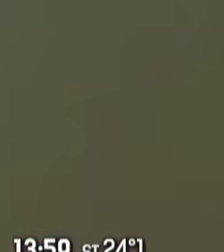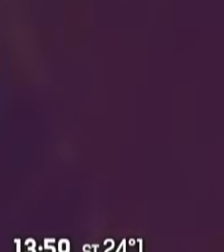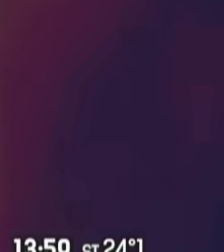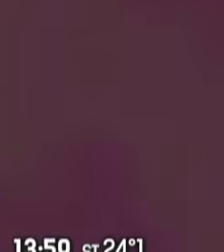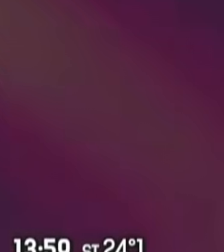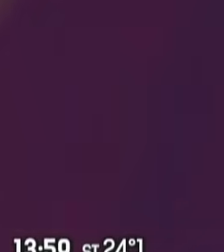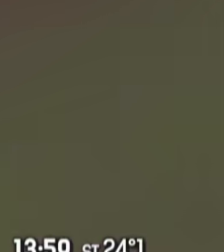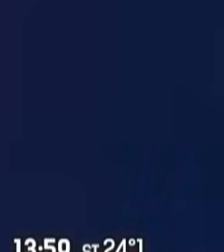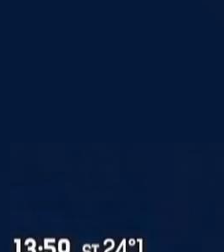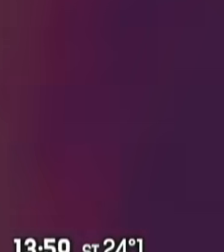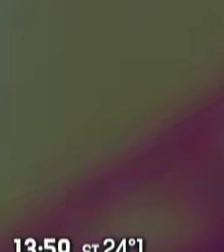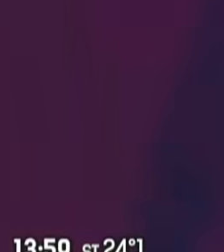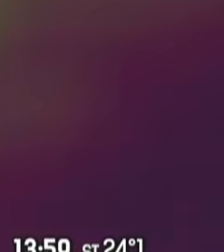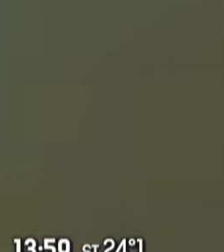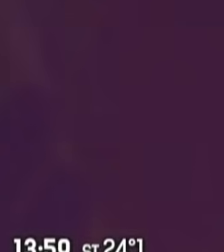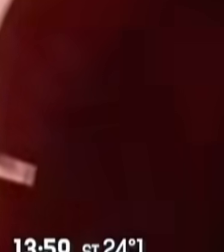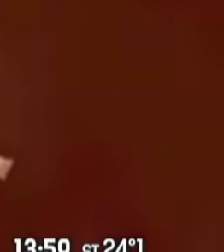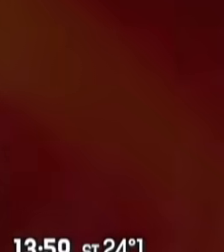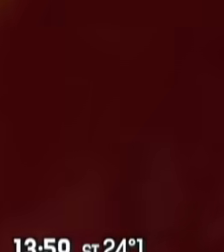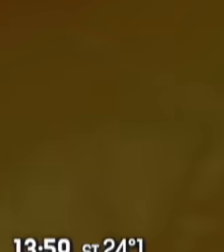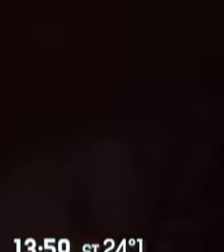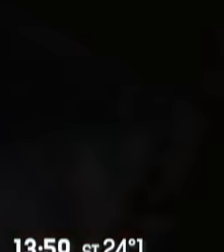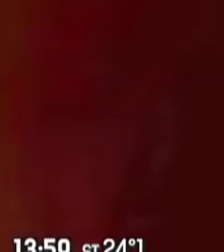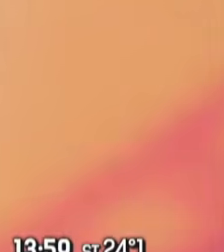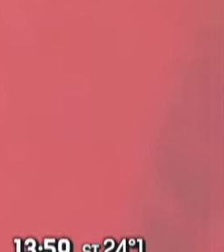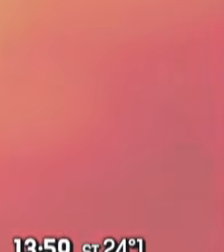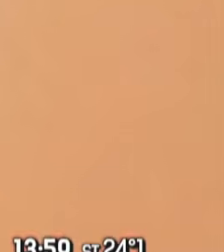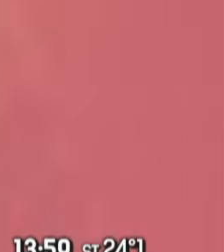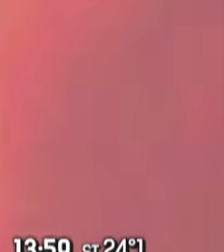We are already beginning the transition. We're well underway.